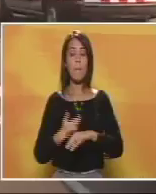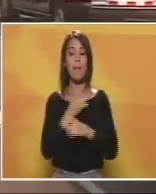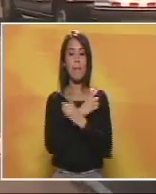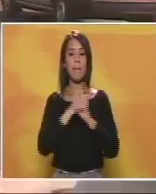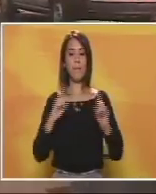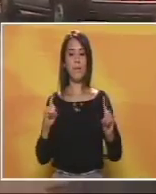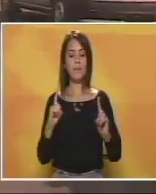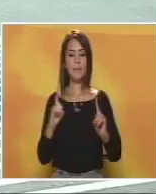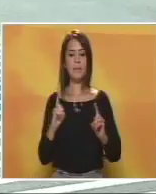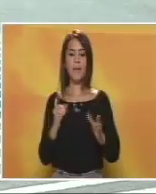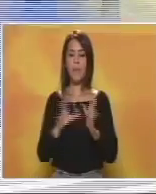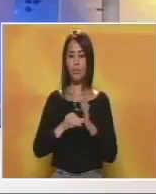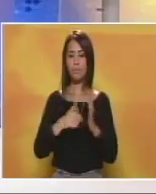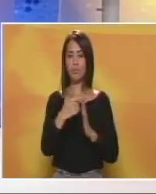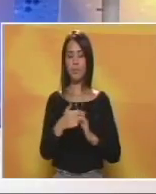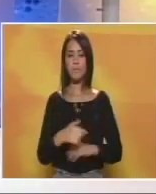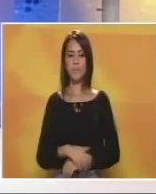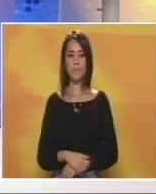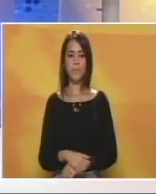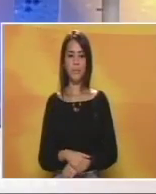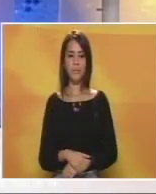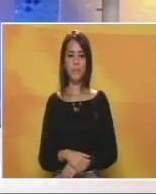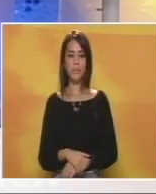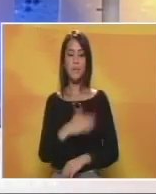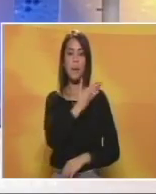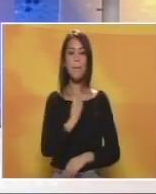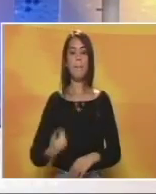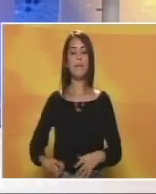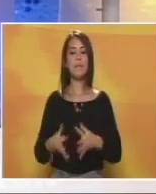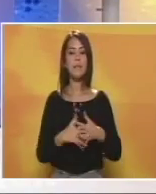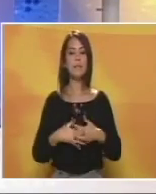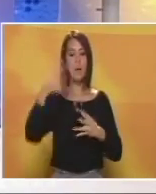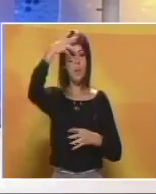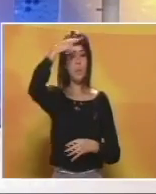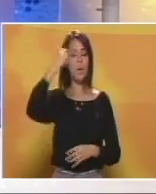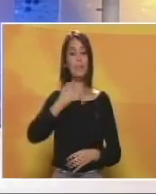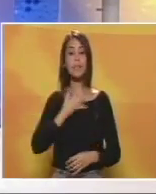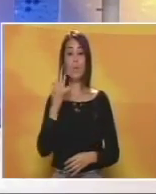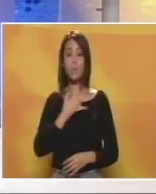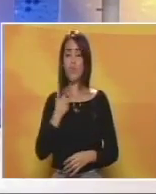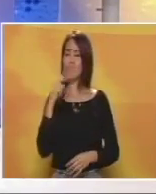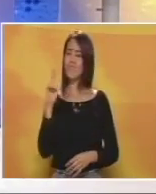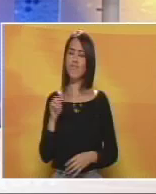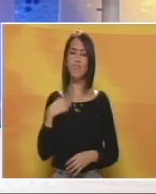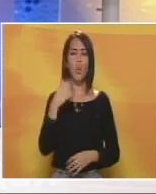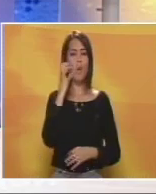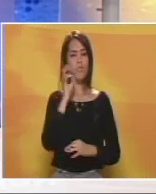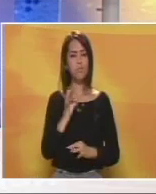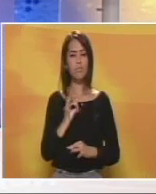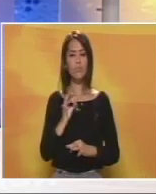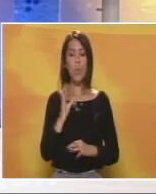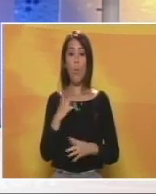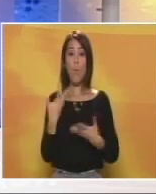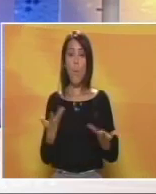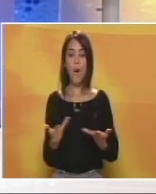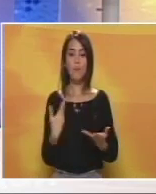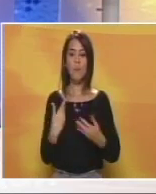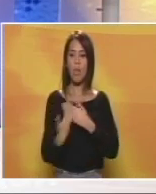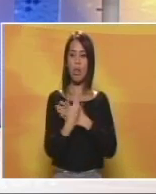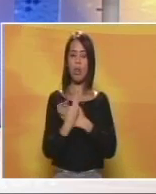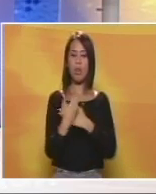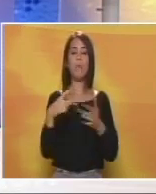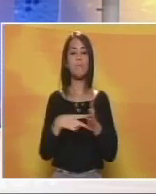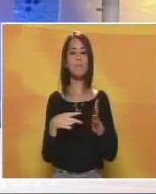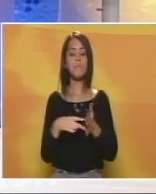democrática frente a la corrupción. El presidente de Estados Unidos, Donald Trump, aseguró que nunca ha señalado cuándo atacará a